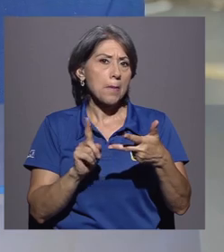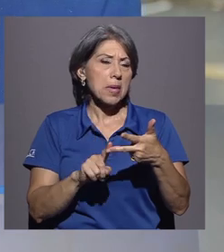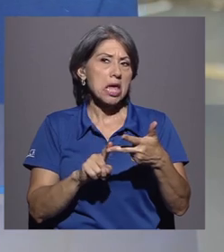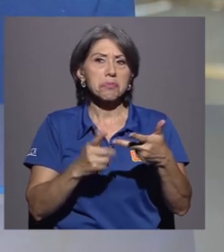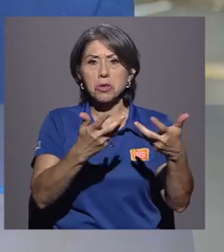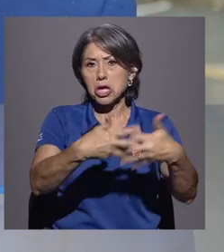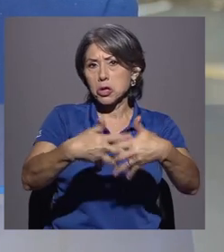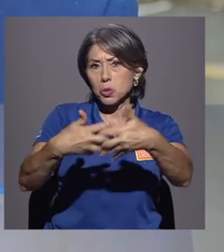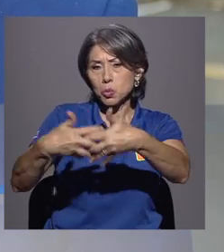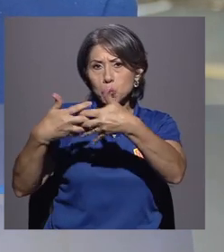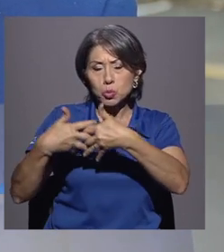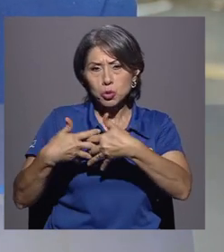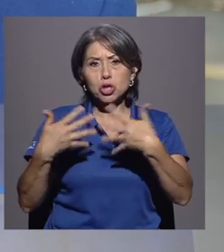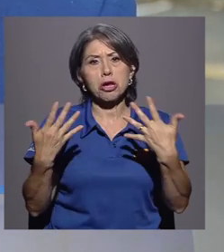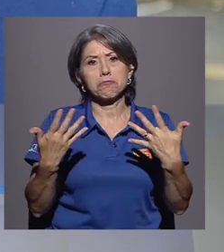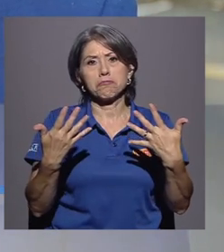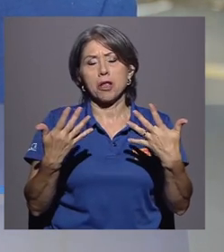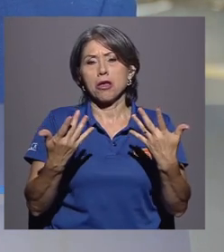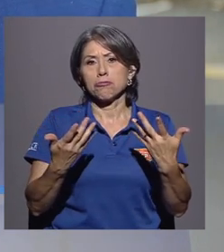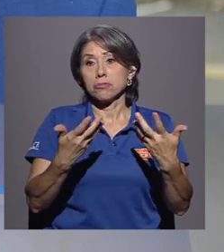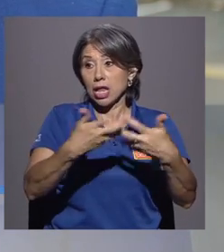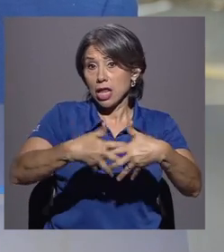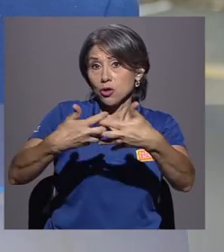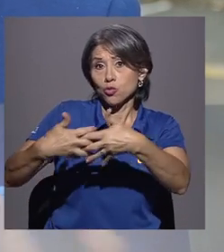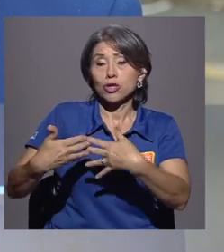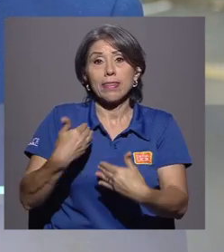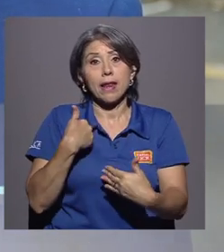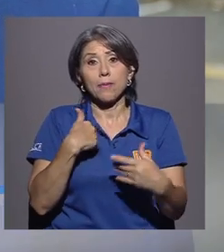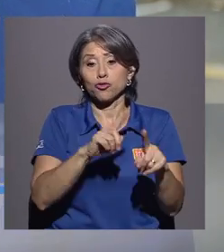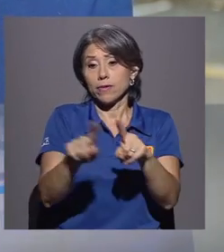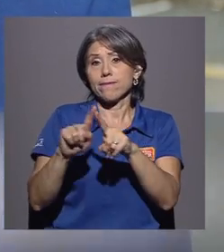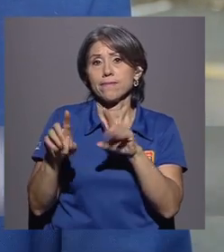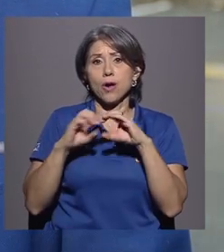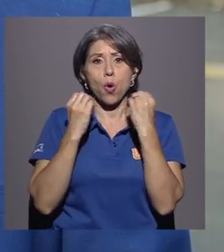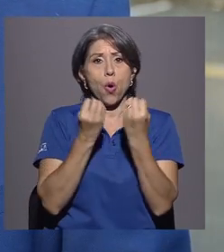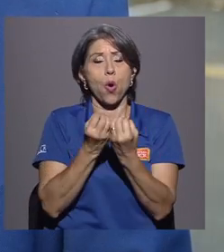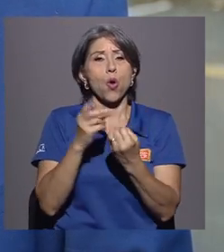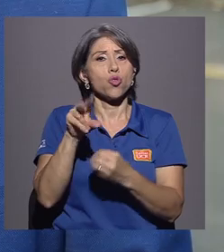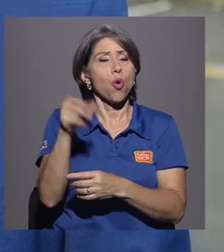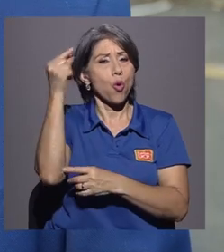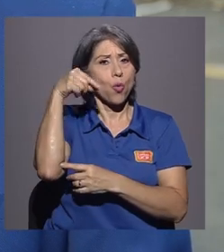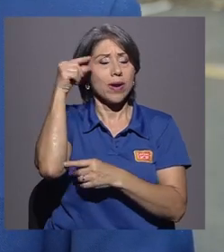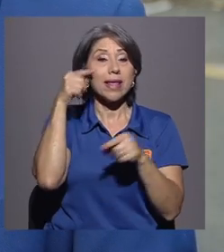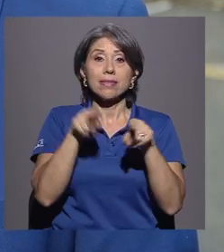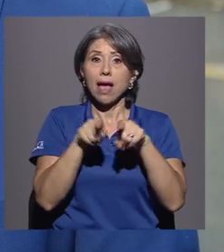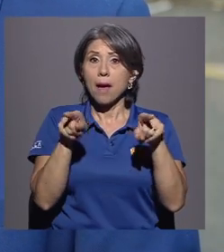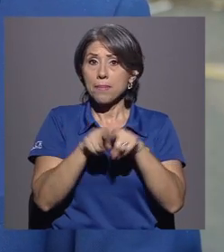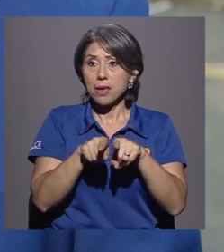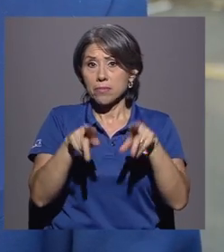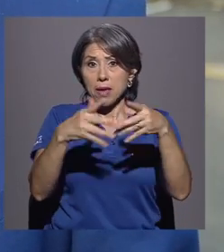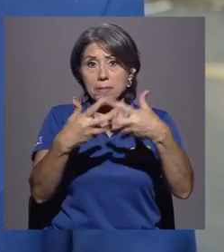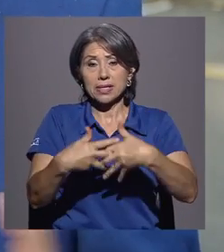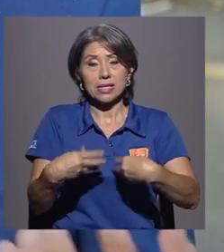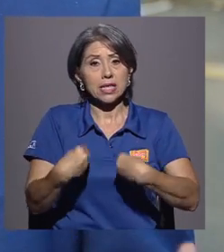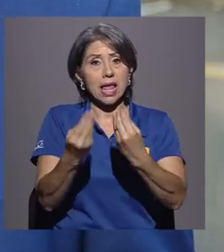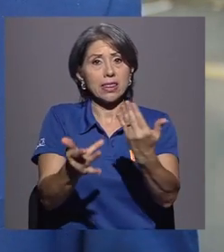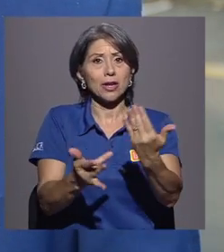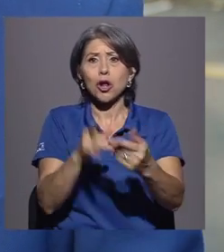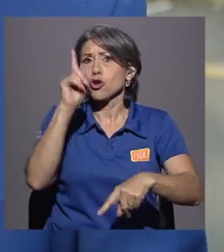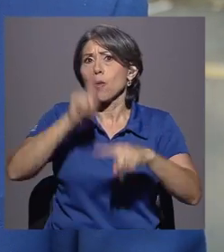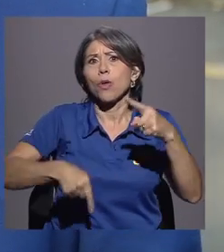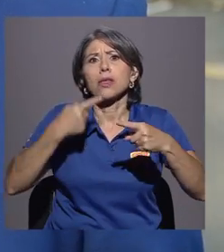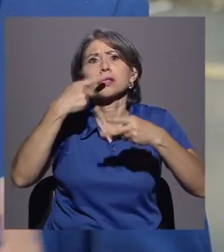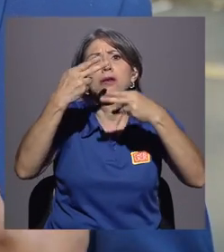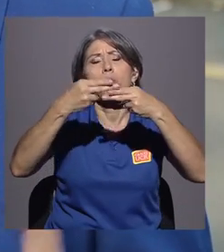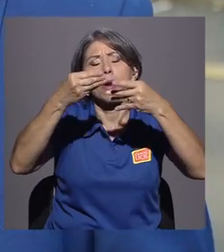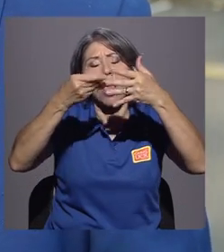también de la industria. En campo de la industria tenemos ONGs y también aportadores de tecnología. No lo puedo mencionar todos